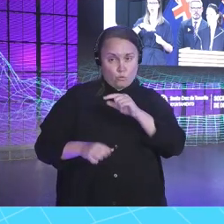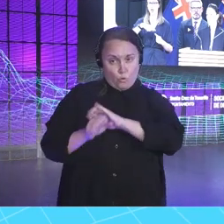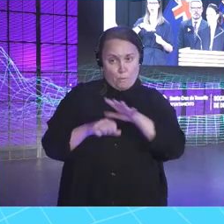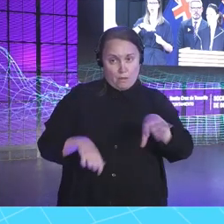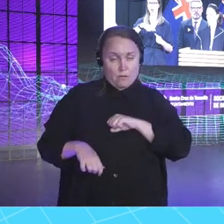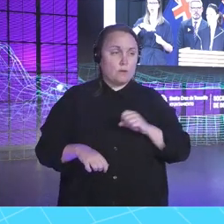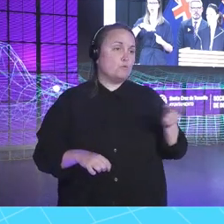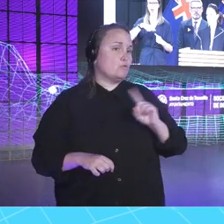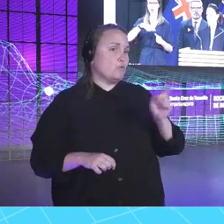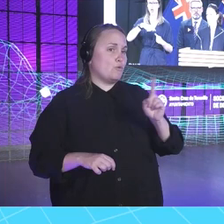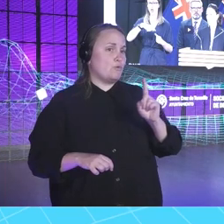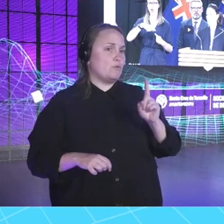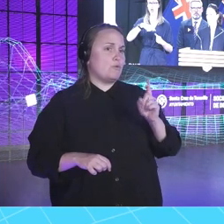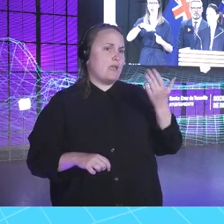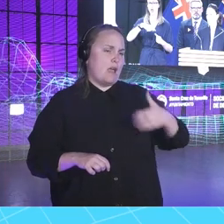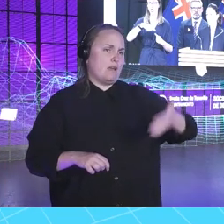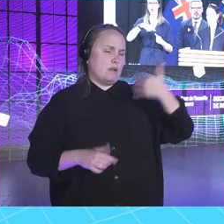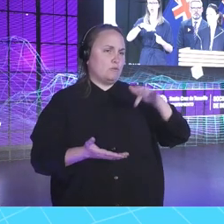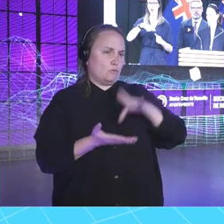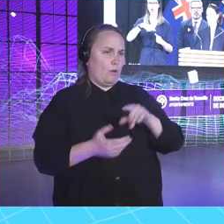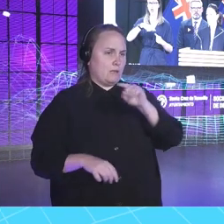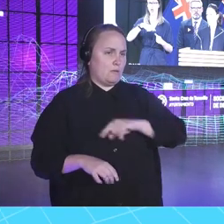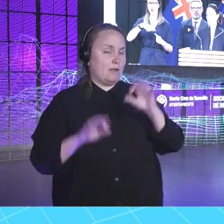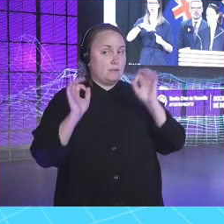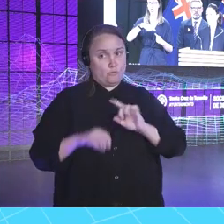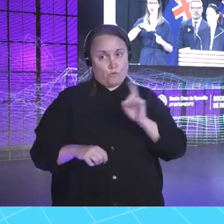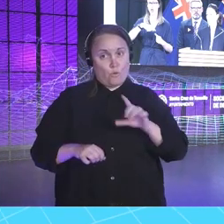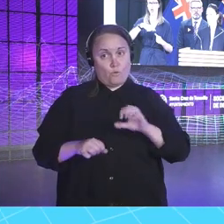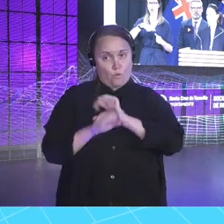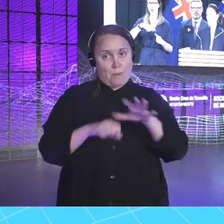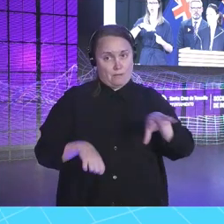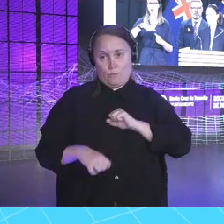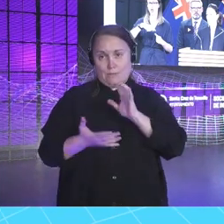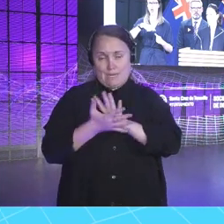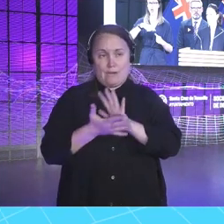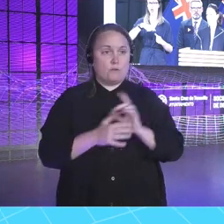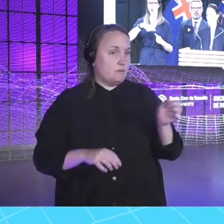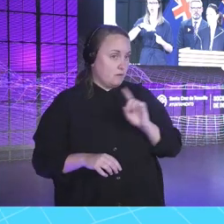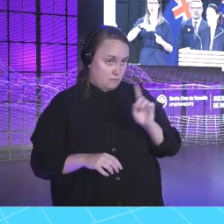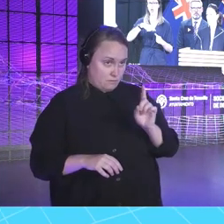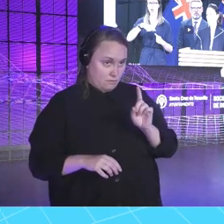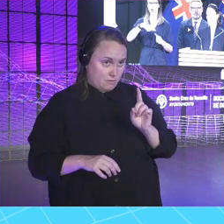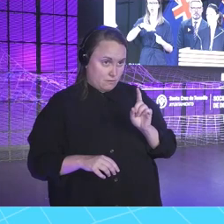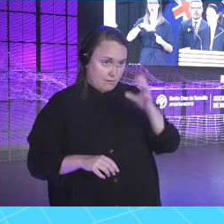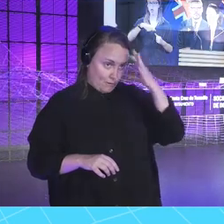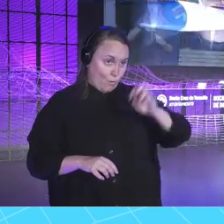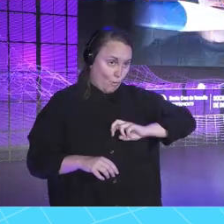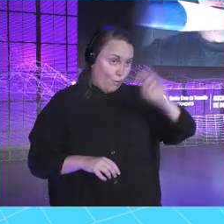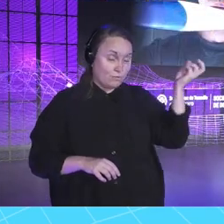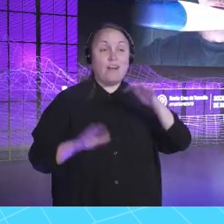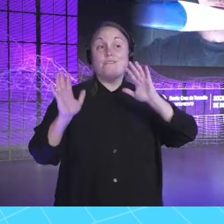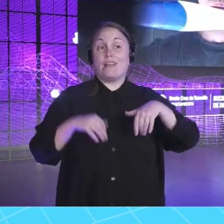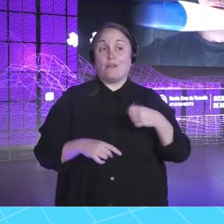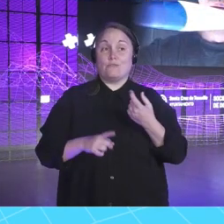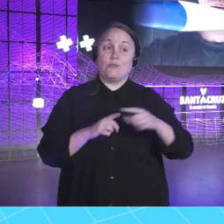no yo ya he tenido esto antes y dije No no es covid tranquila y me dijo No no Pau que creo que es otra cosa y era